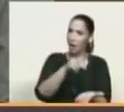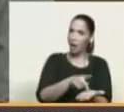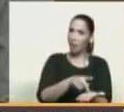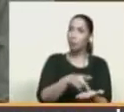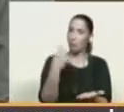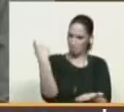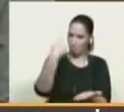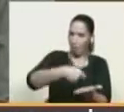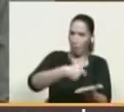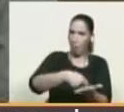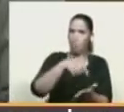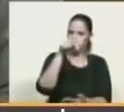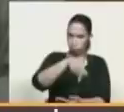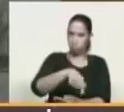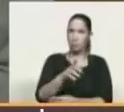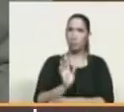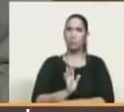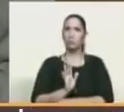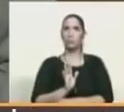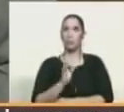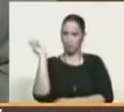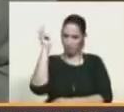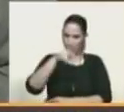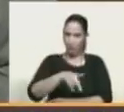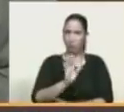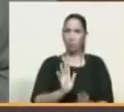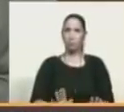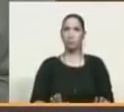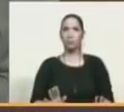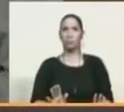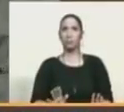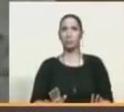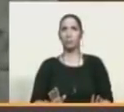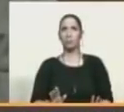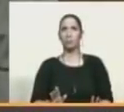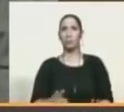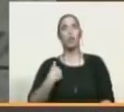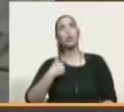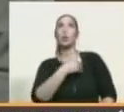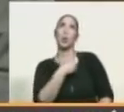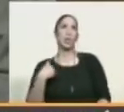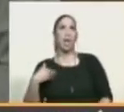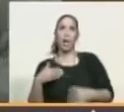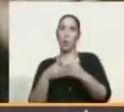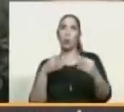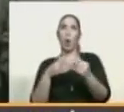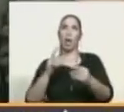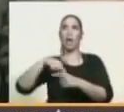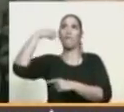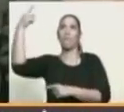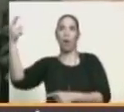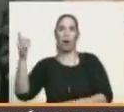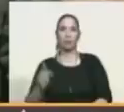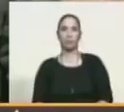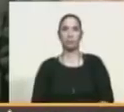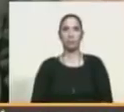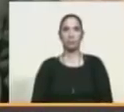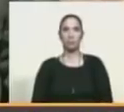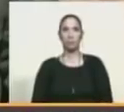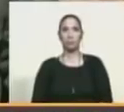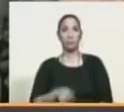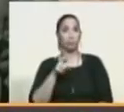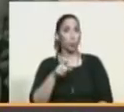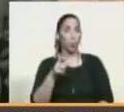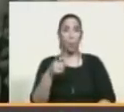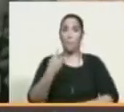tráigalo pues. Lo que no va a ocurrir es que van a venir ahora, yo quiero mandar dólares para afuera. Tú verás,